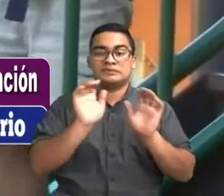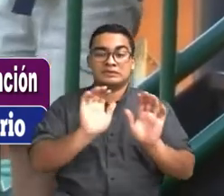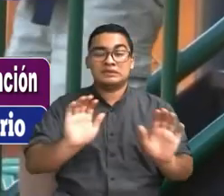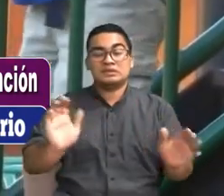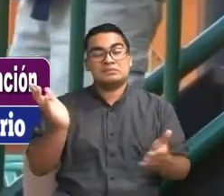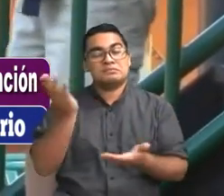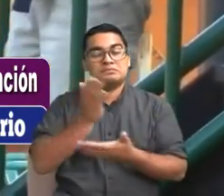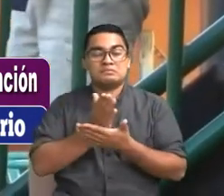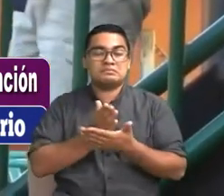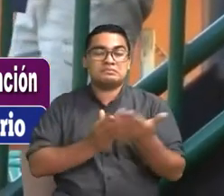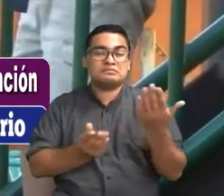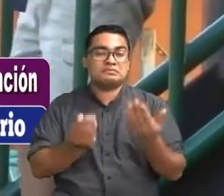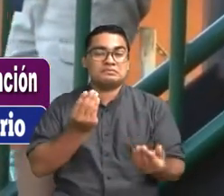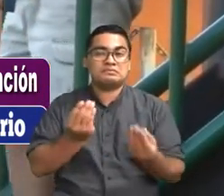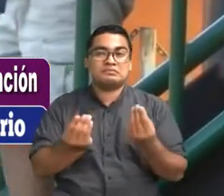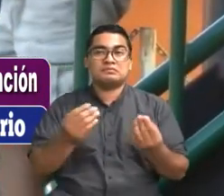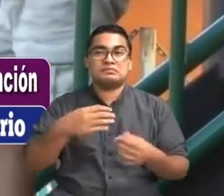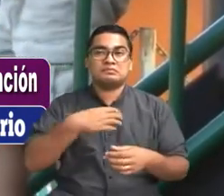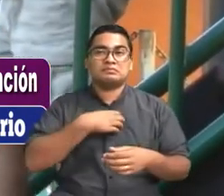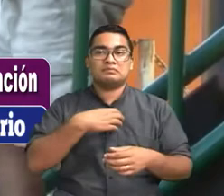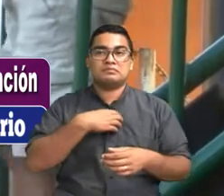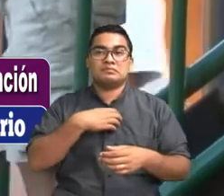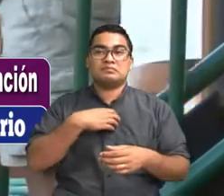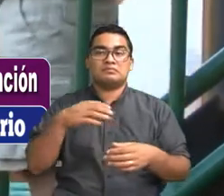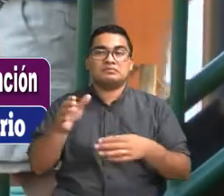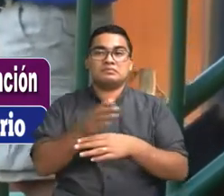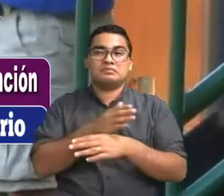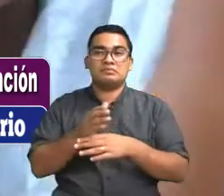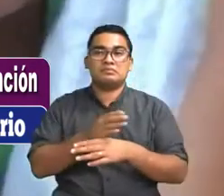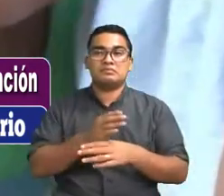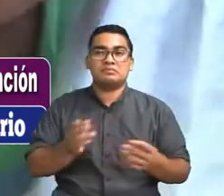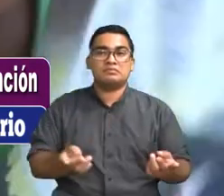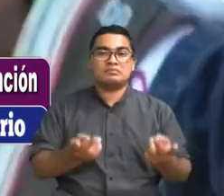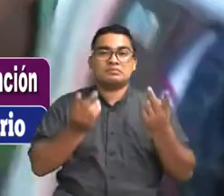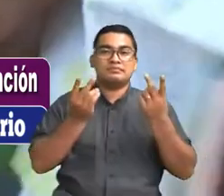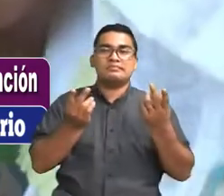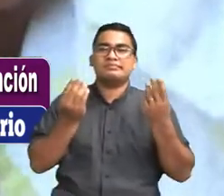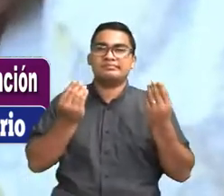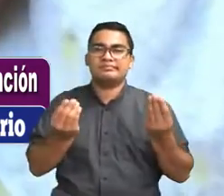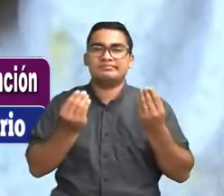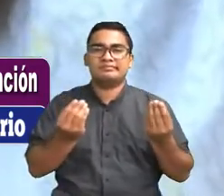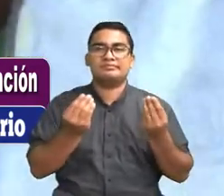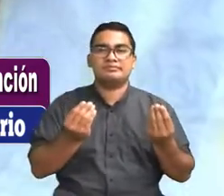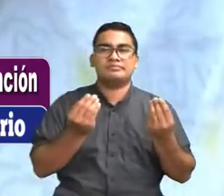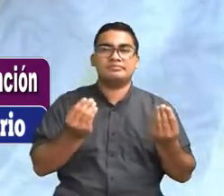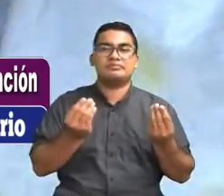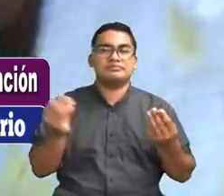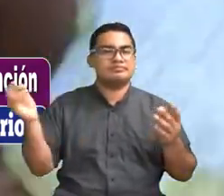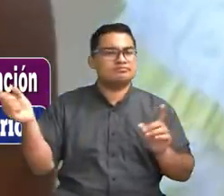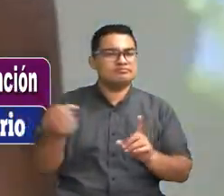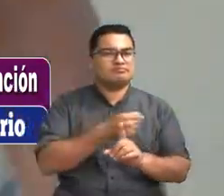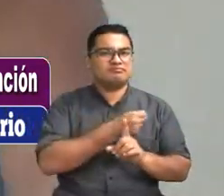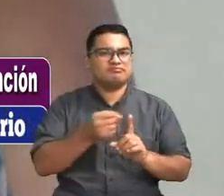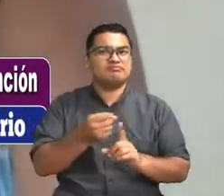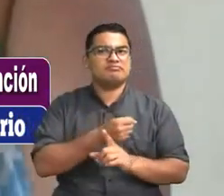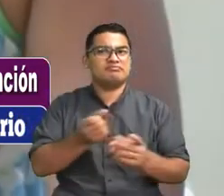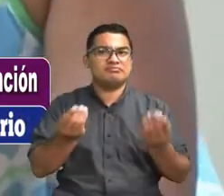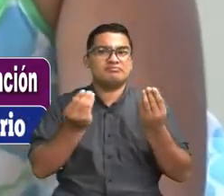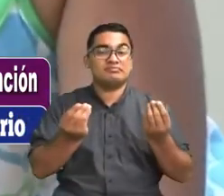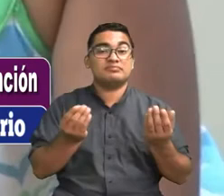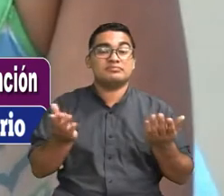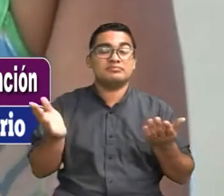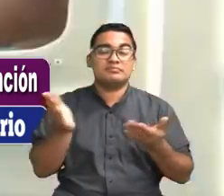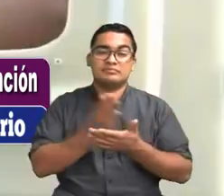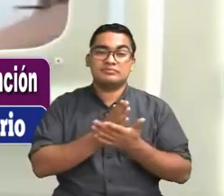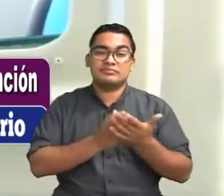las condiciones o las situaciones, vive mucha situación de estrés, de violencia, de